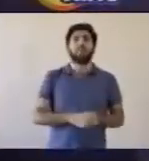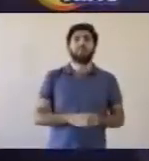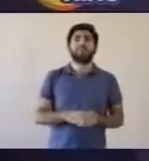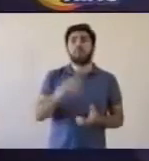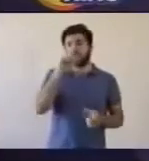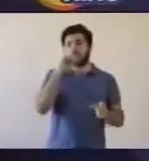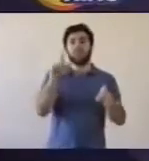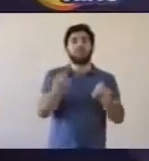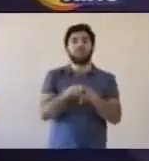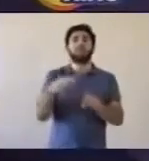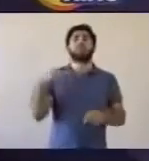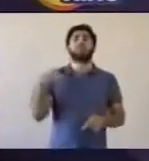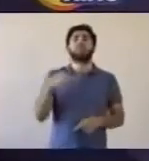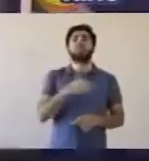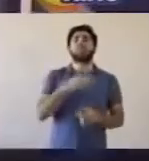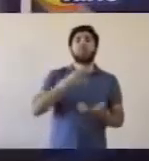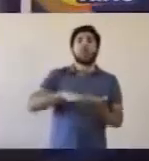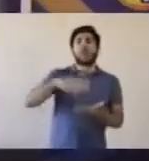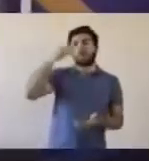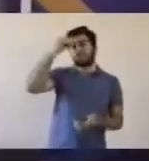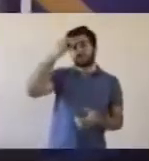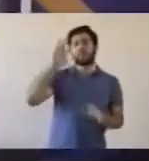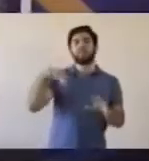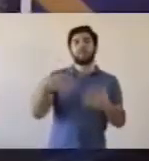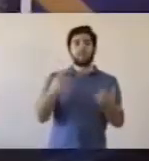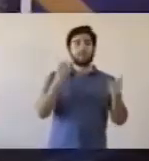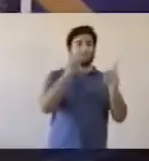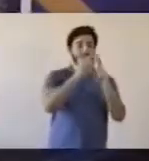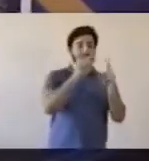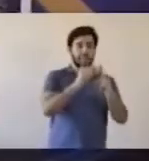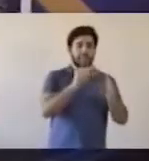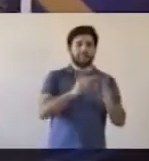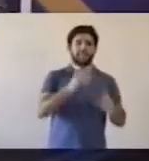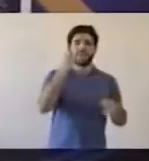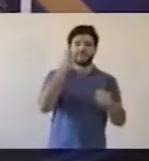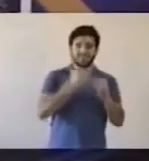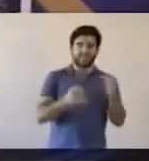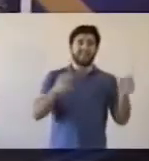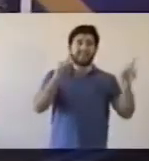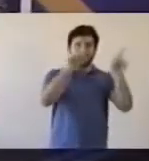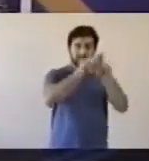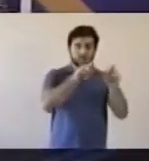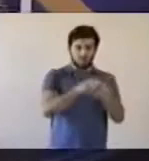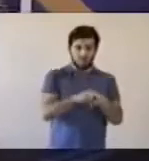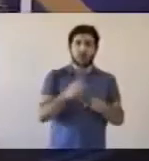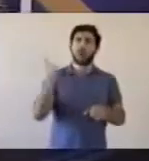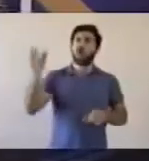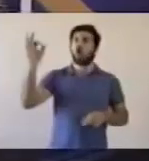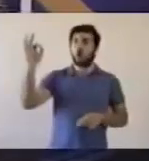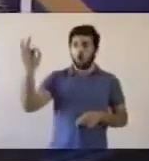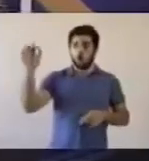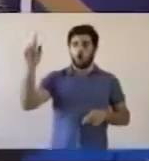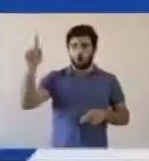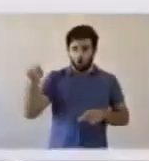Guatemala no se detiene. Quédate en casa. Hasta la próxima.